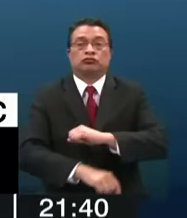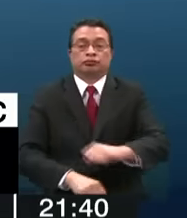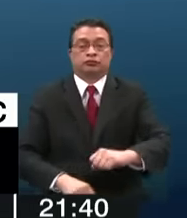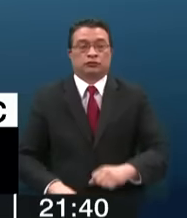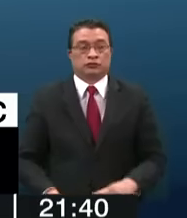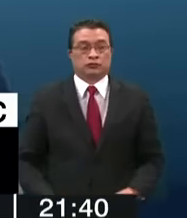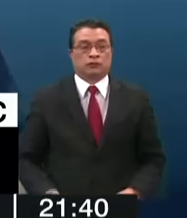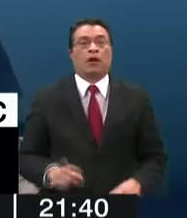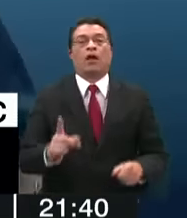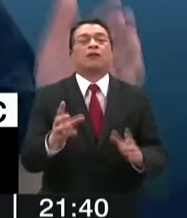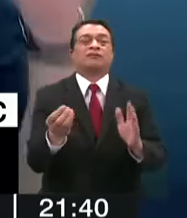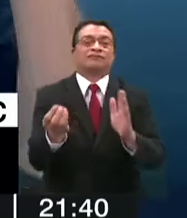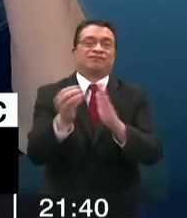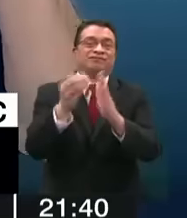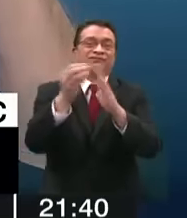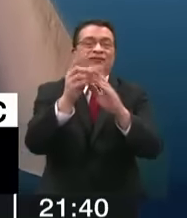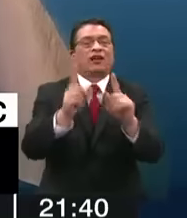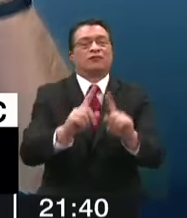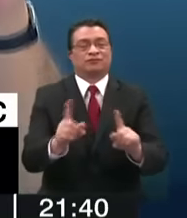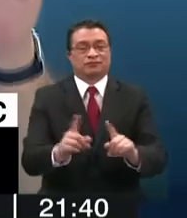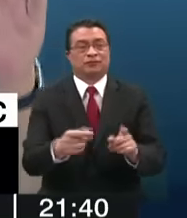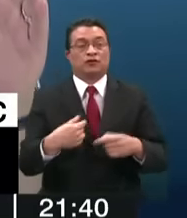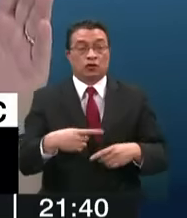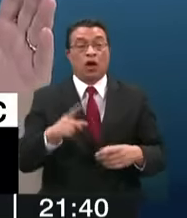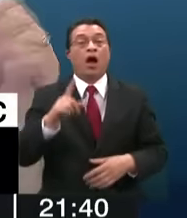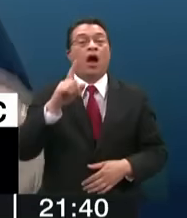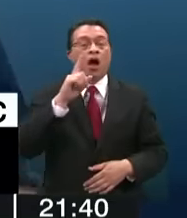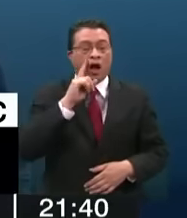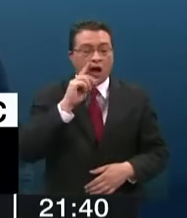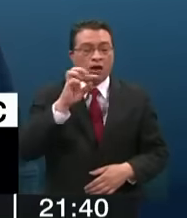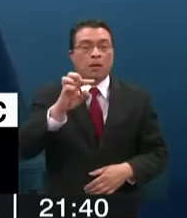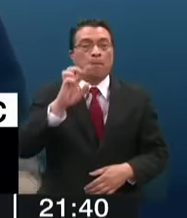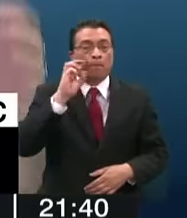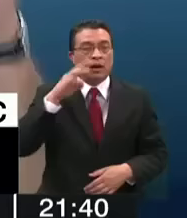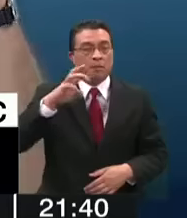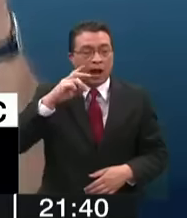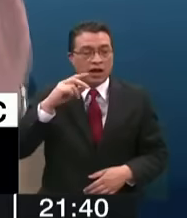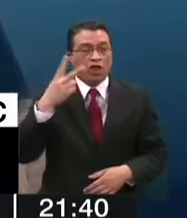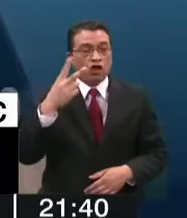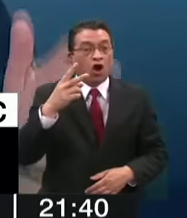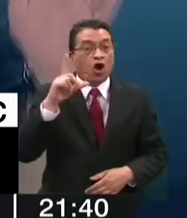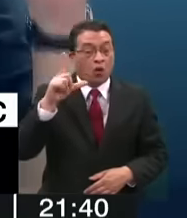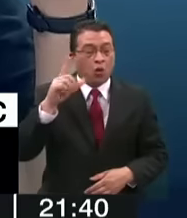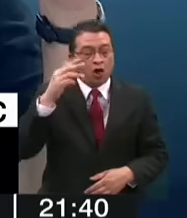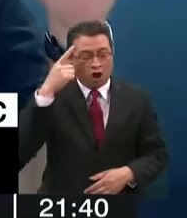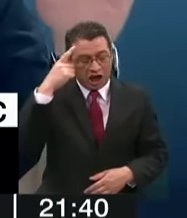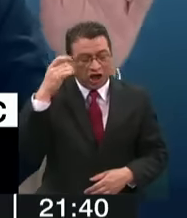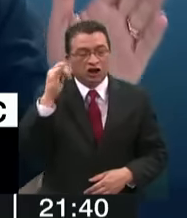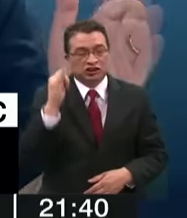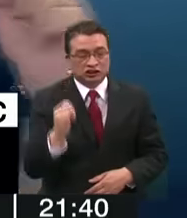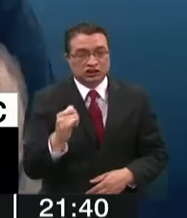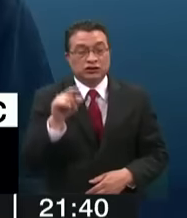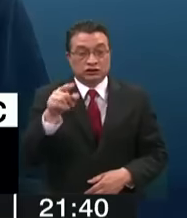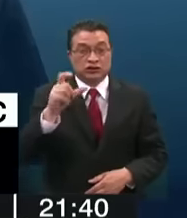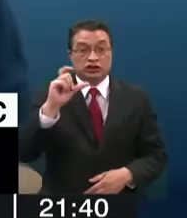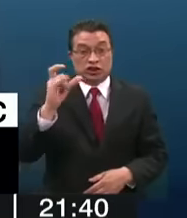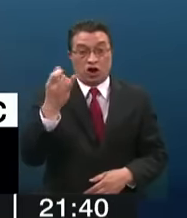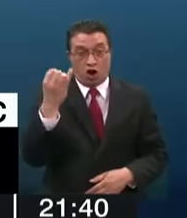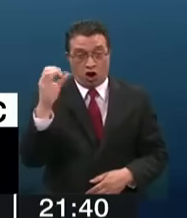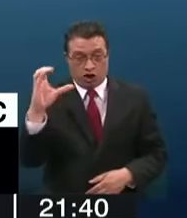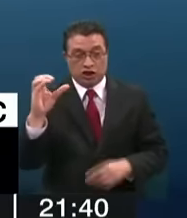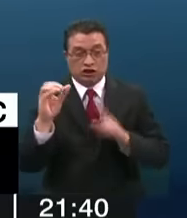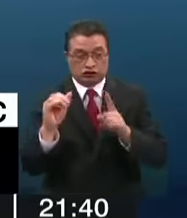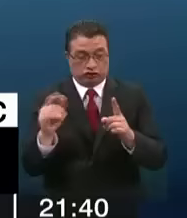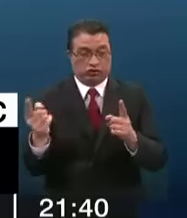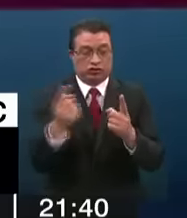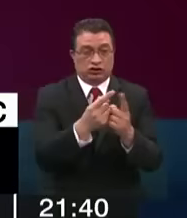desdramaticemos, Claudio. Yo creo que vamos a tener primarias el 2 de julio. A esa primaria van a concursar Carolina Goich,